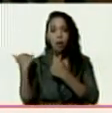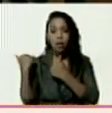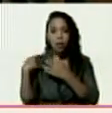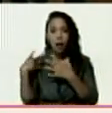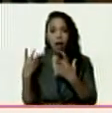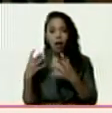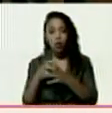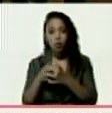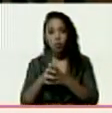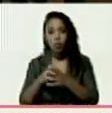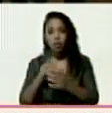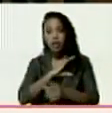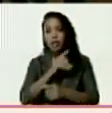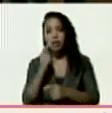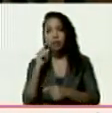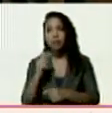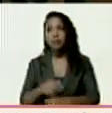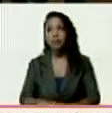Junta Directiva.